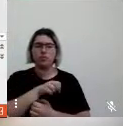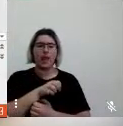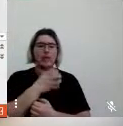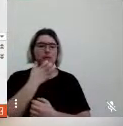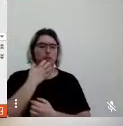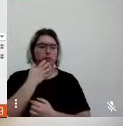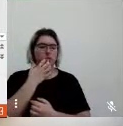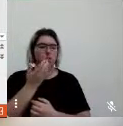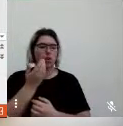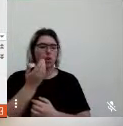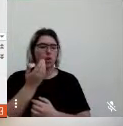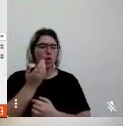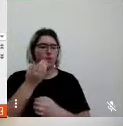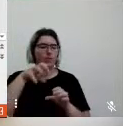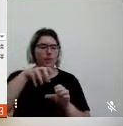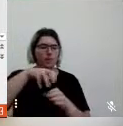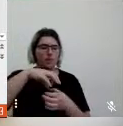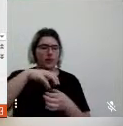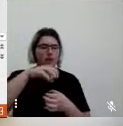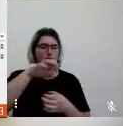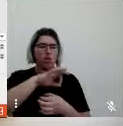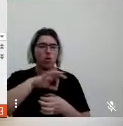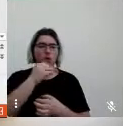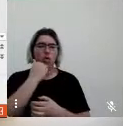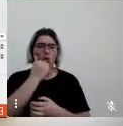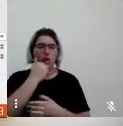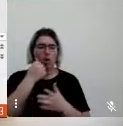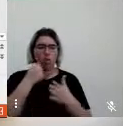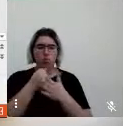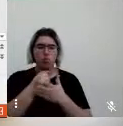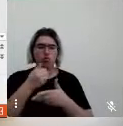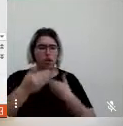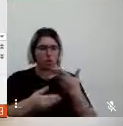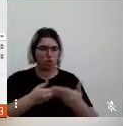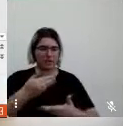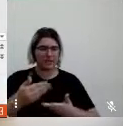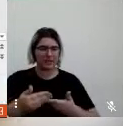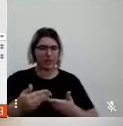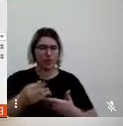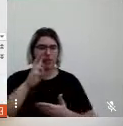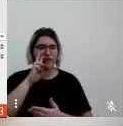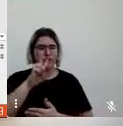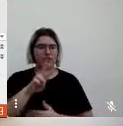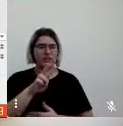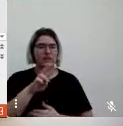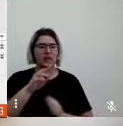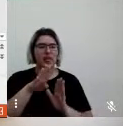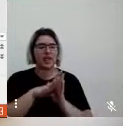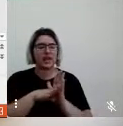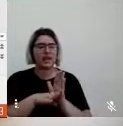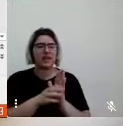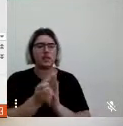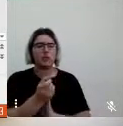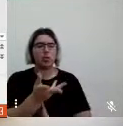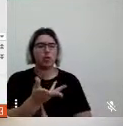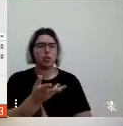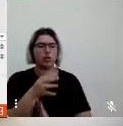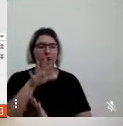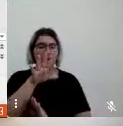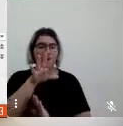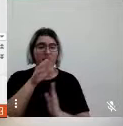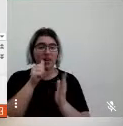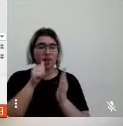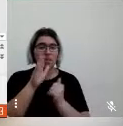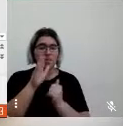brick, una conserva o un producto ultraprocesado o procesado, miréis cuántos ingredientes lleva. Si lleva más de 5 ingredientes, yo